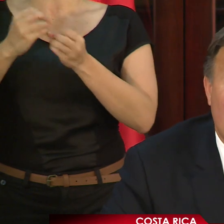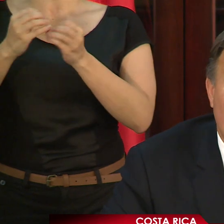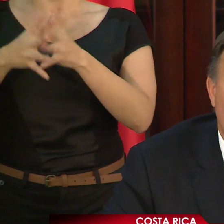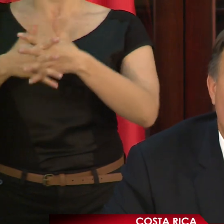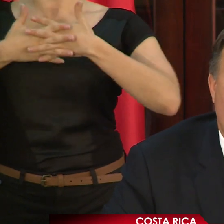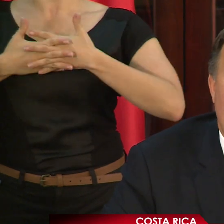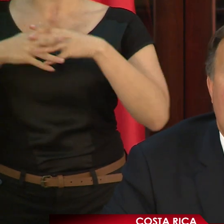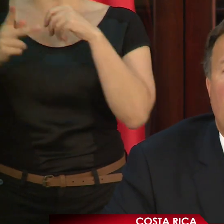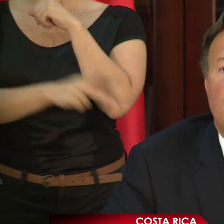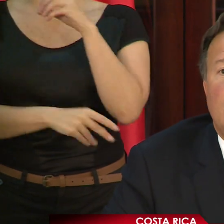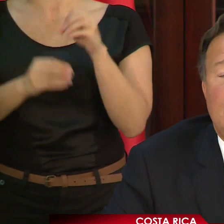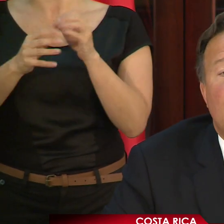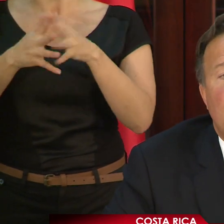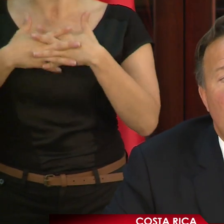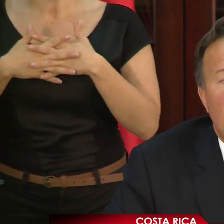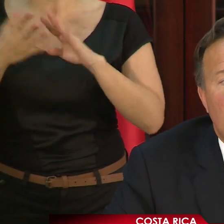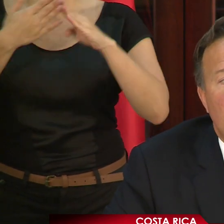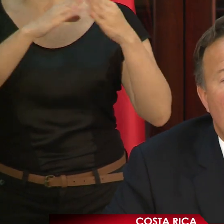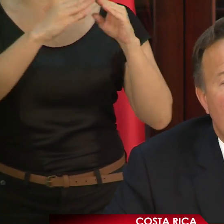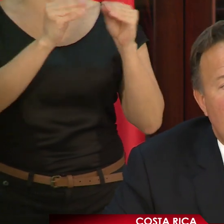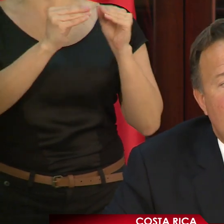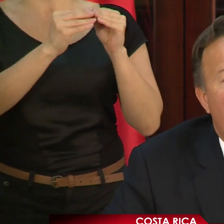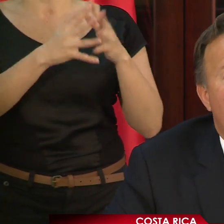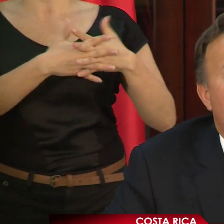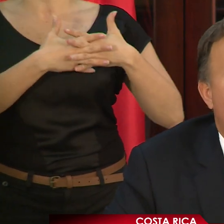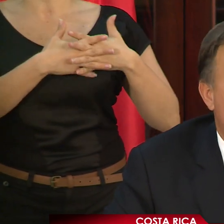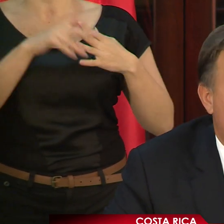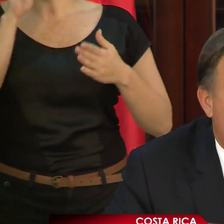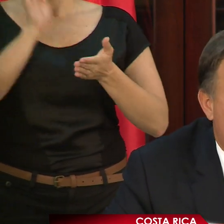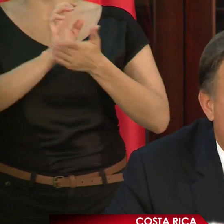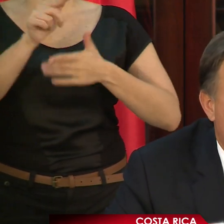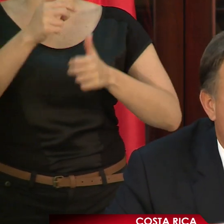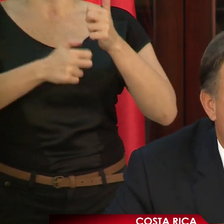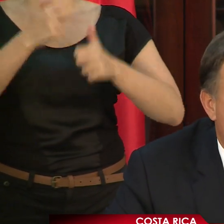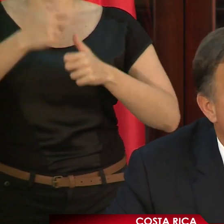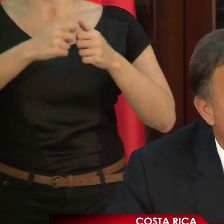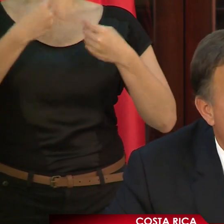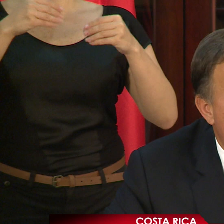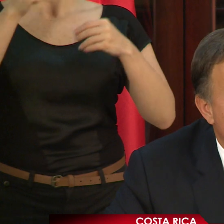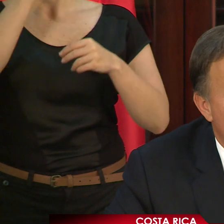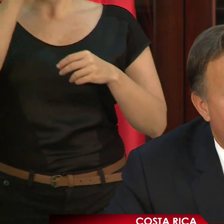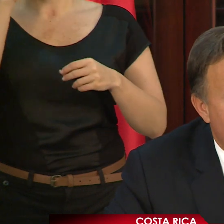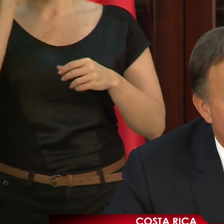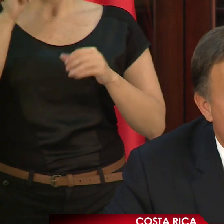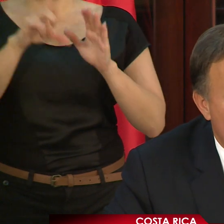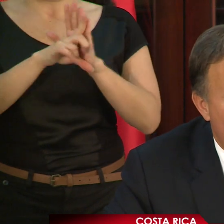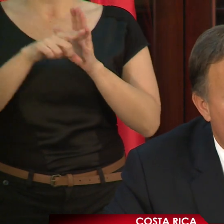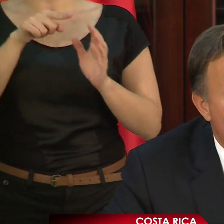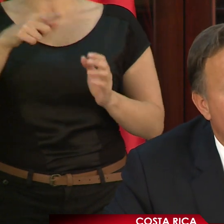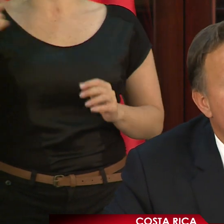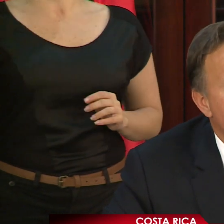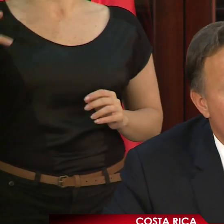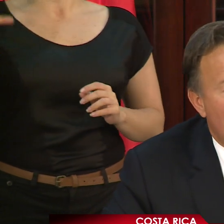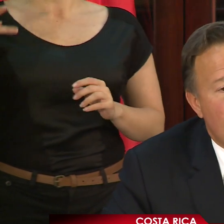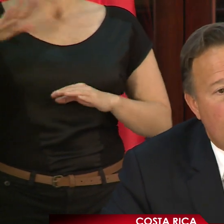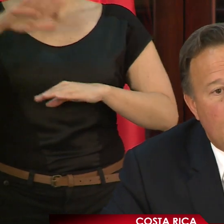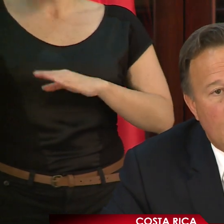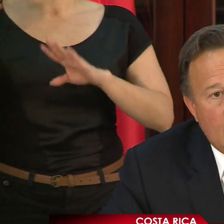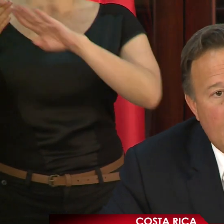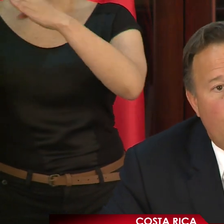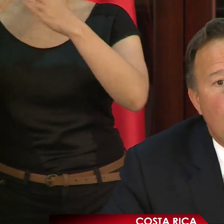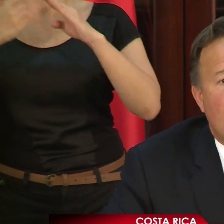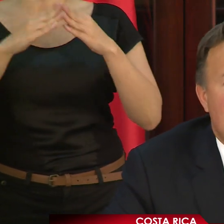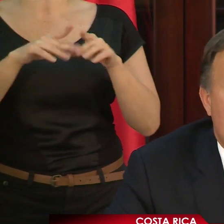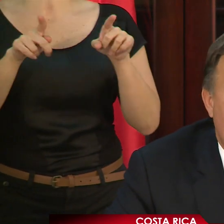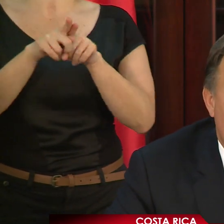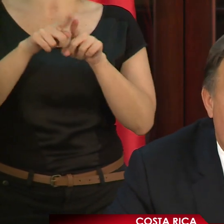y sobre todo nuestros barrios y nuestra juventud de este problema que es el narcotráfico, que sin duda alguna no solo amenaza a nuestros pueblos, sino también